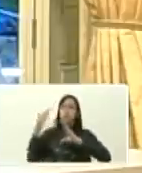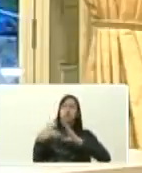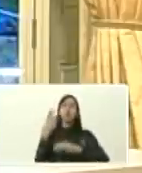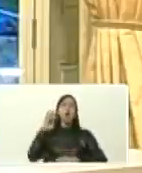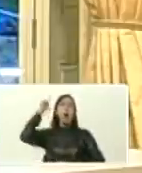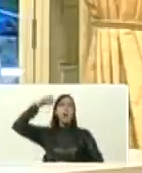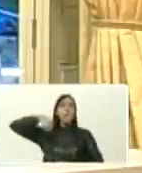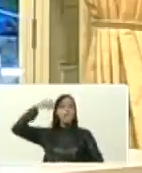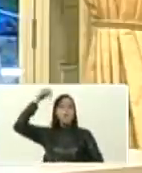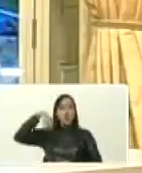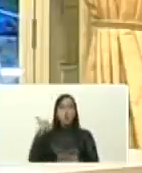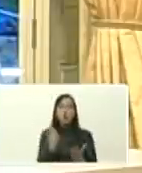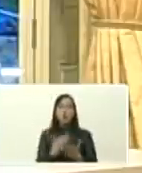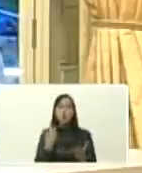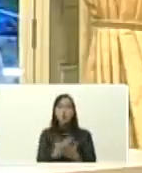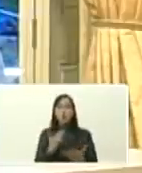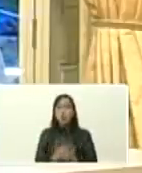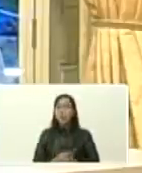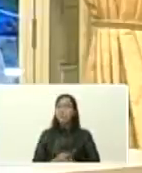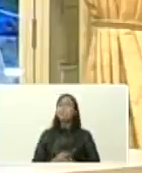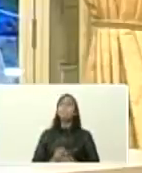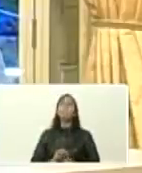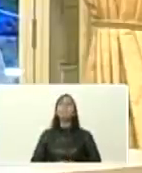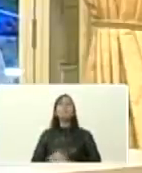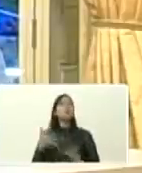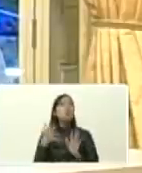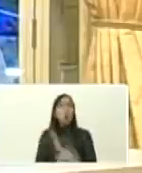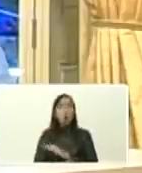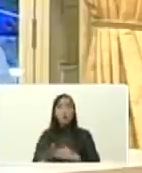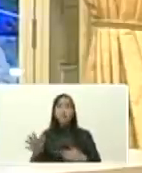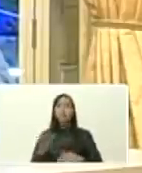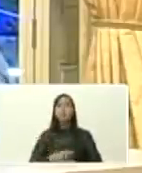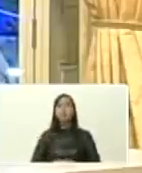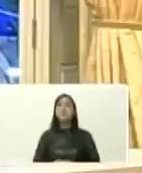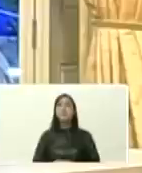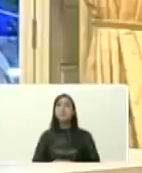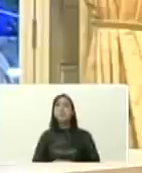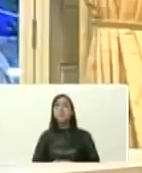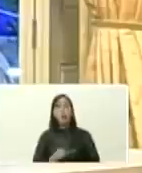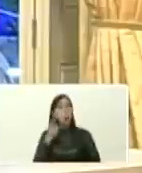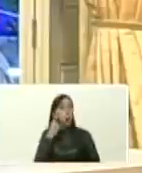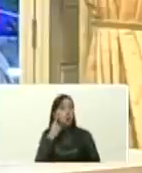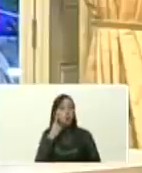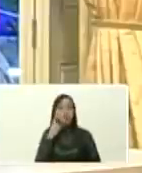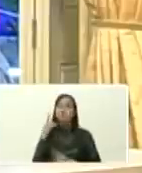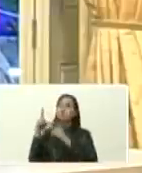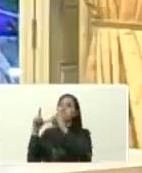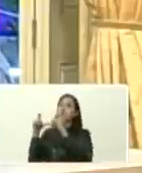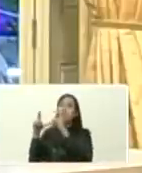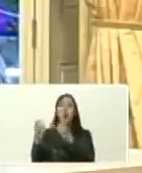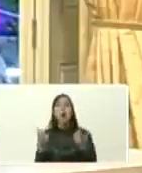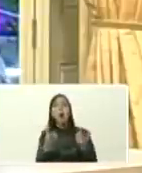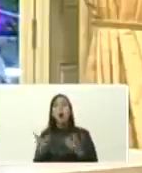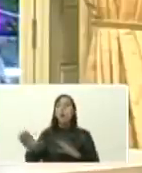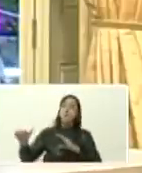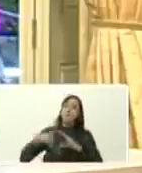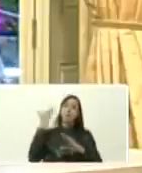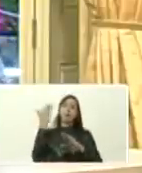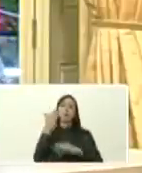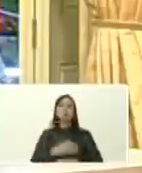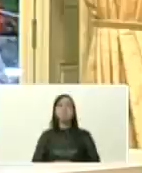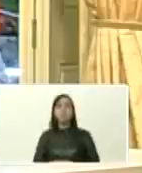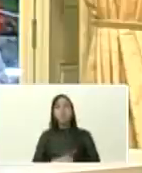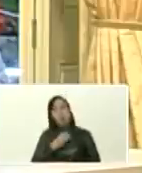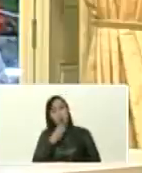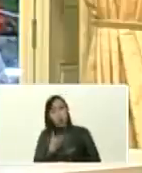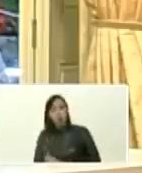manda testimonio, me manda mensaje de lo que está viendo con sus ojos. Yo creo que es muy